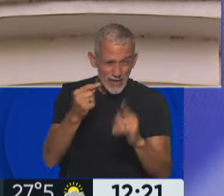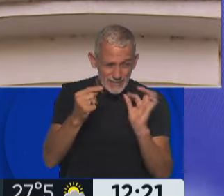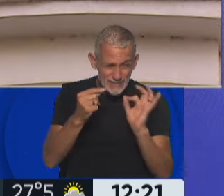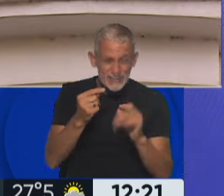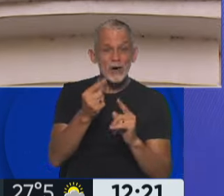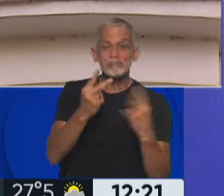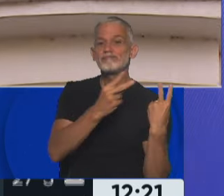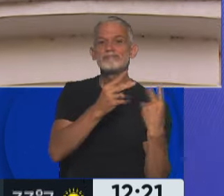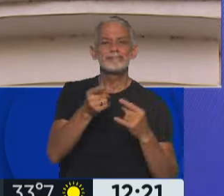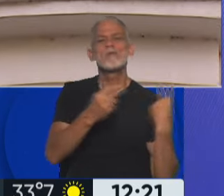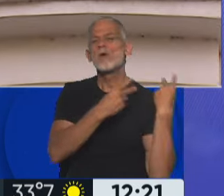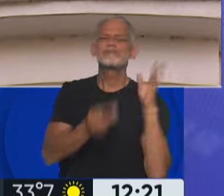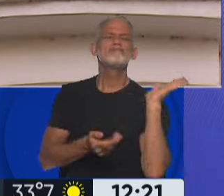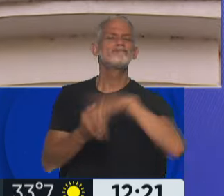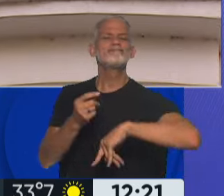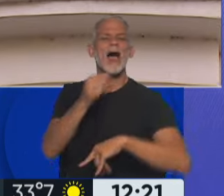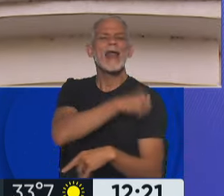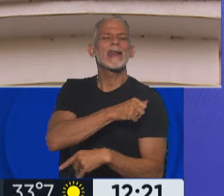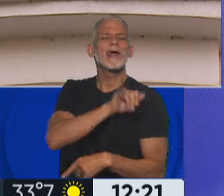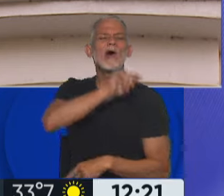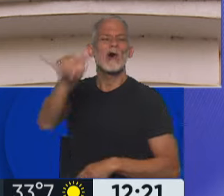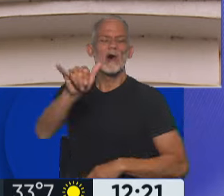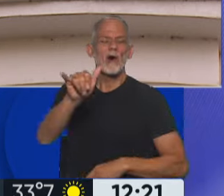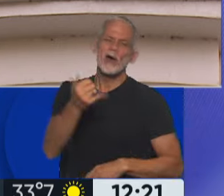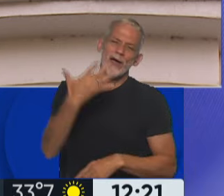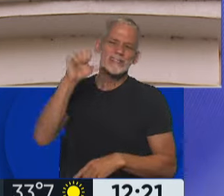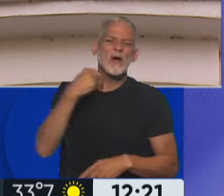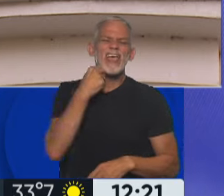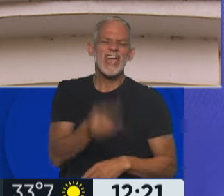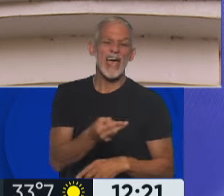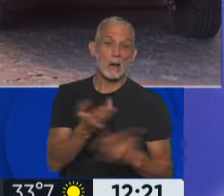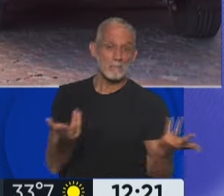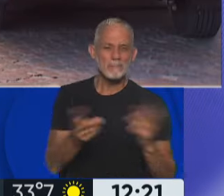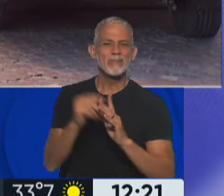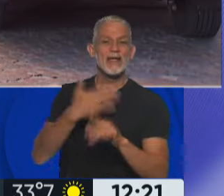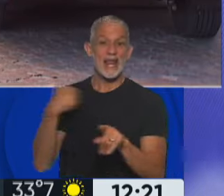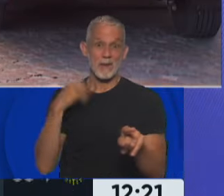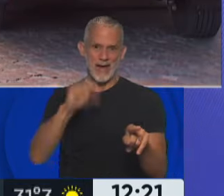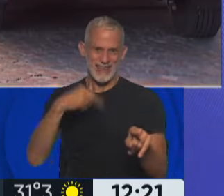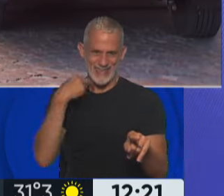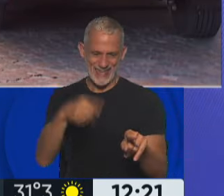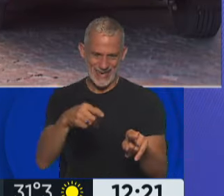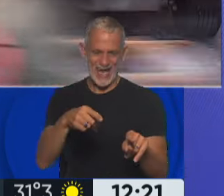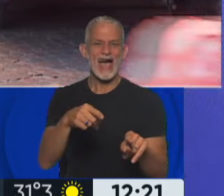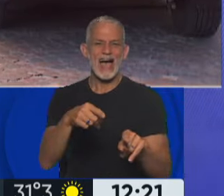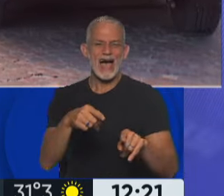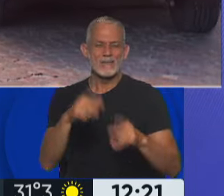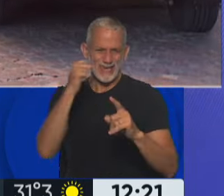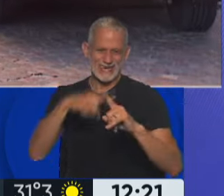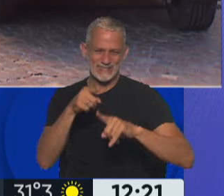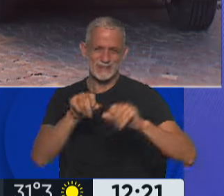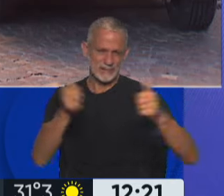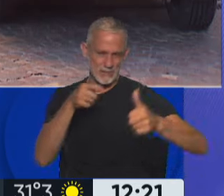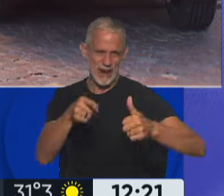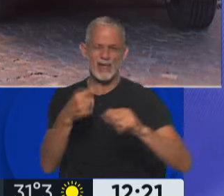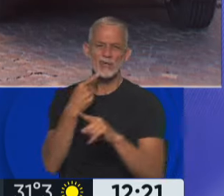horas después nos vamos juntos a Río de janeira y la llevamos a Jamaica Tamara báez la madre de Jamaica ex mujer de elegante que había